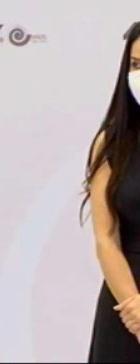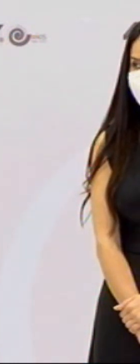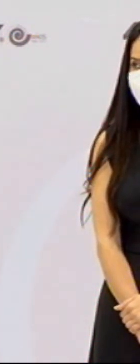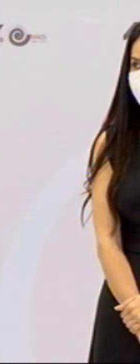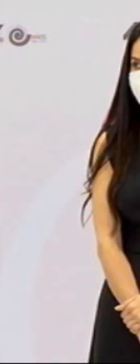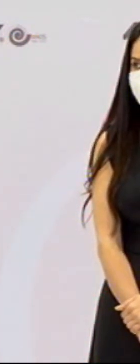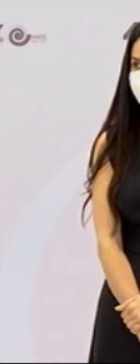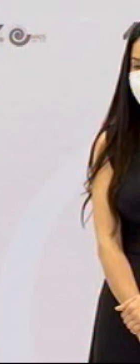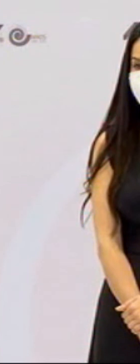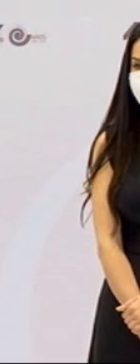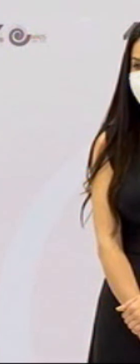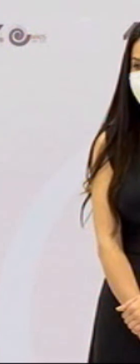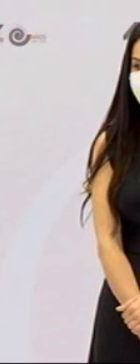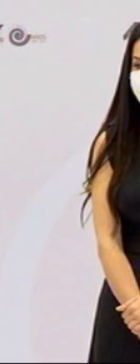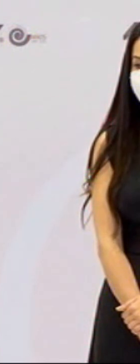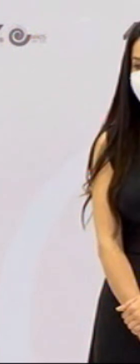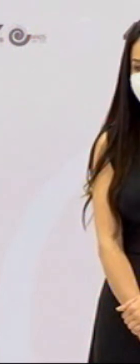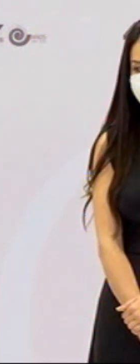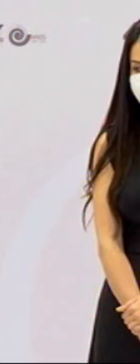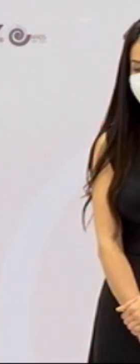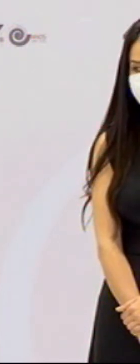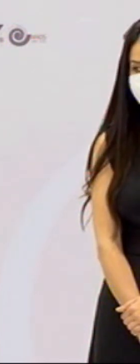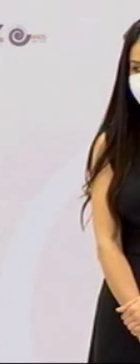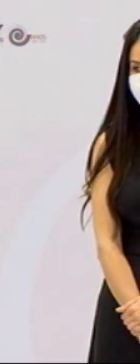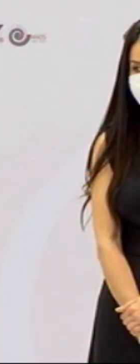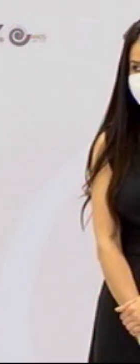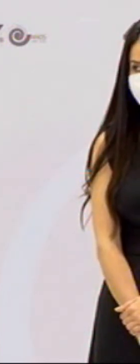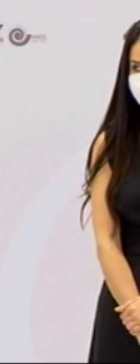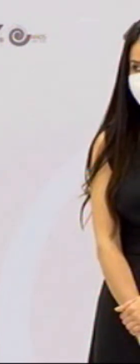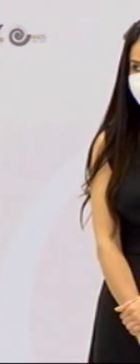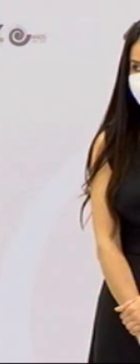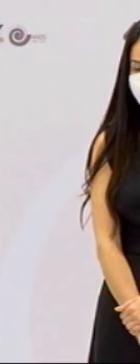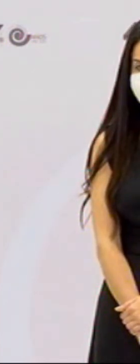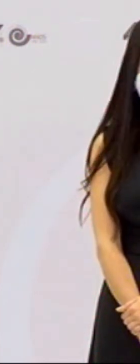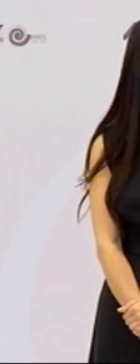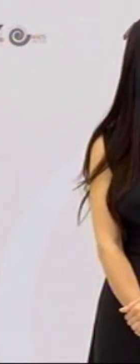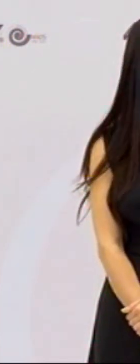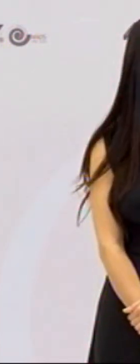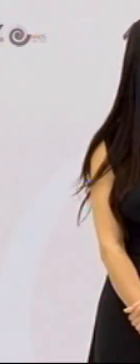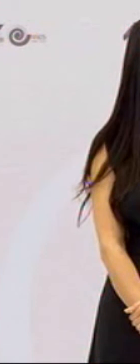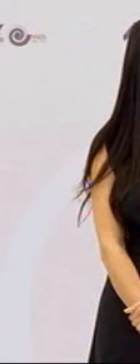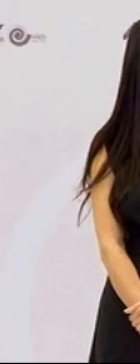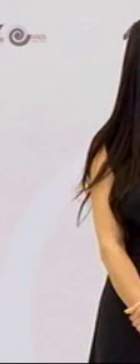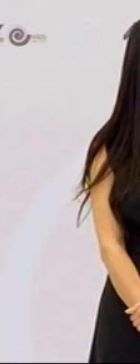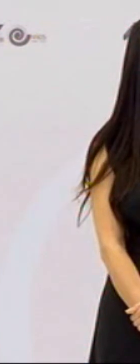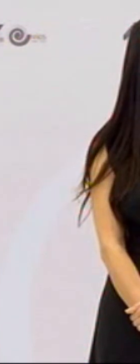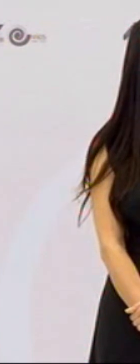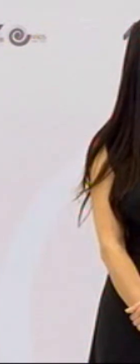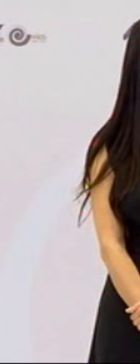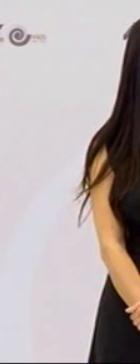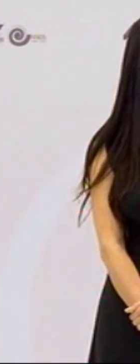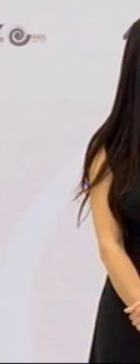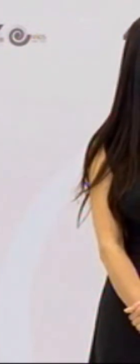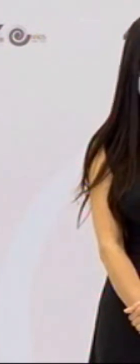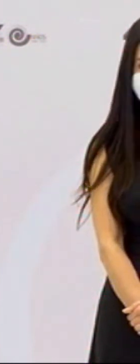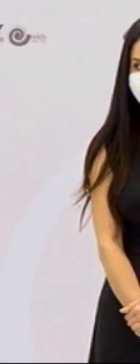más débiles, a los desempleados y a los que de alguna forma necesitan el apoyo social,